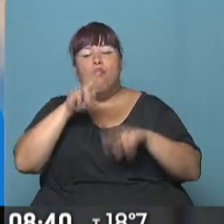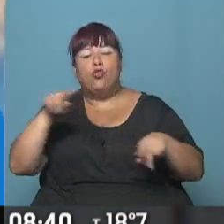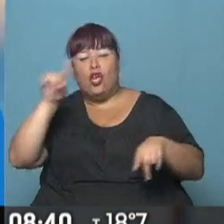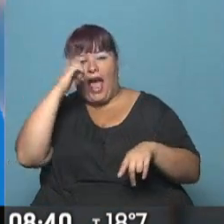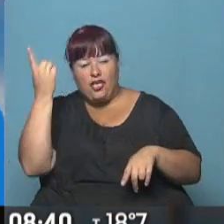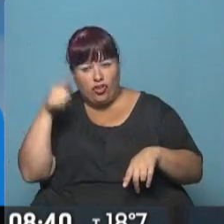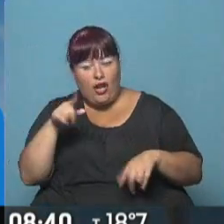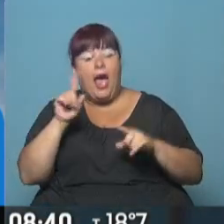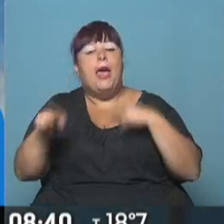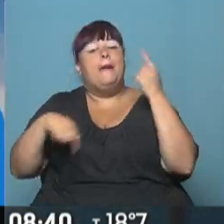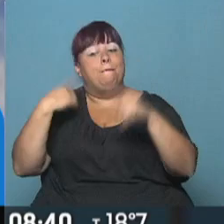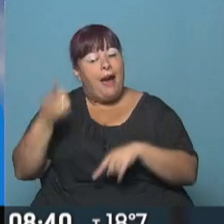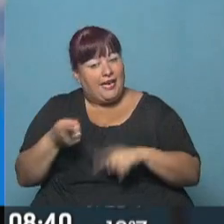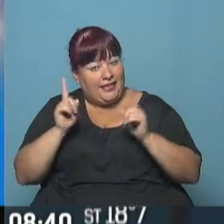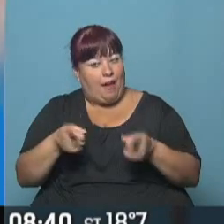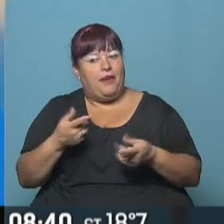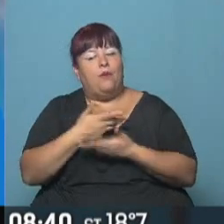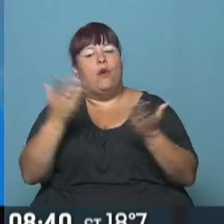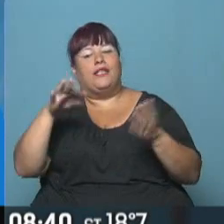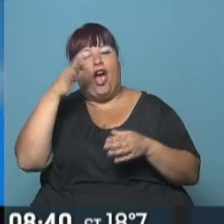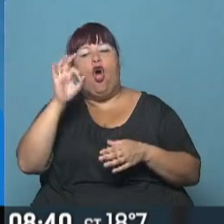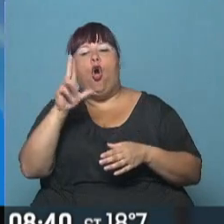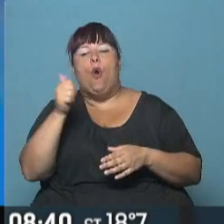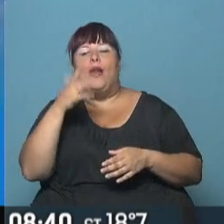de Bellas Artes y para mañana en particular el estreno de La Obra